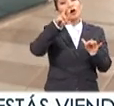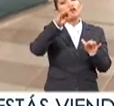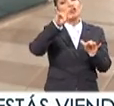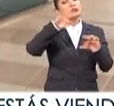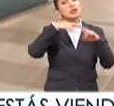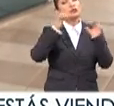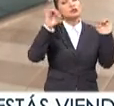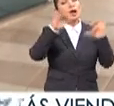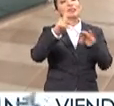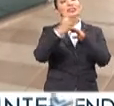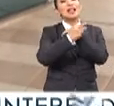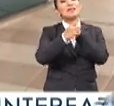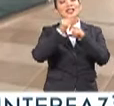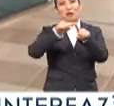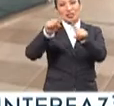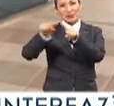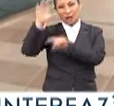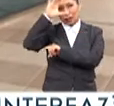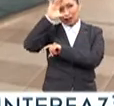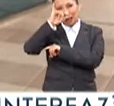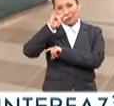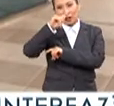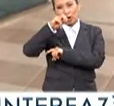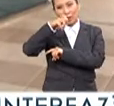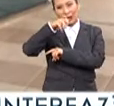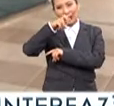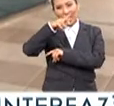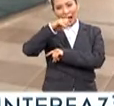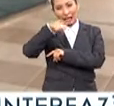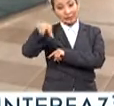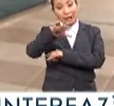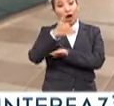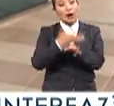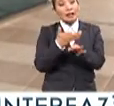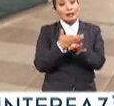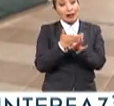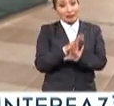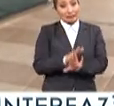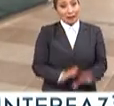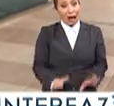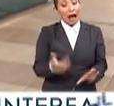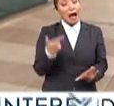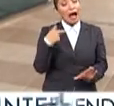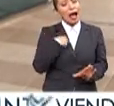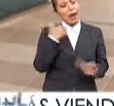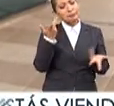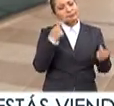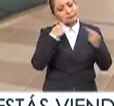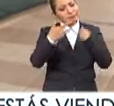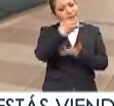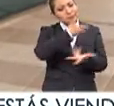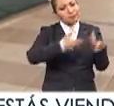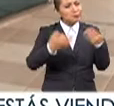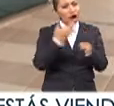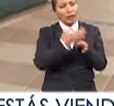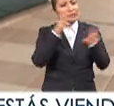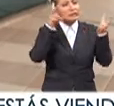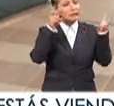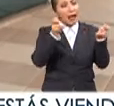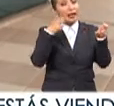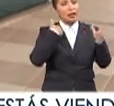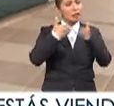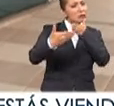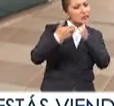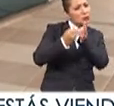el encuentro de las televisiones educativas y culturales iberoamericanas donde en esta ocasión se ha estado discutiendo en torno a las